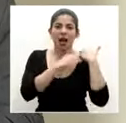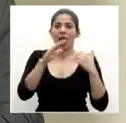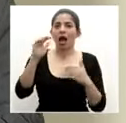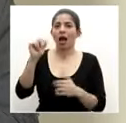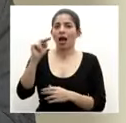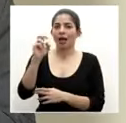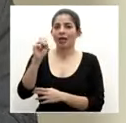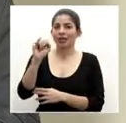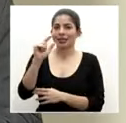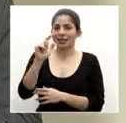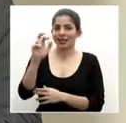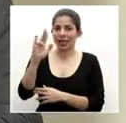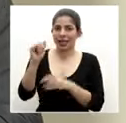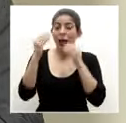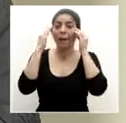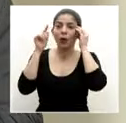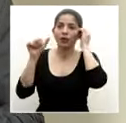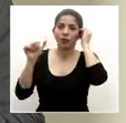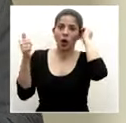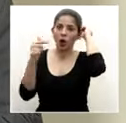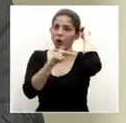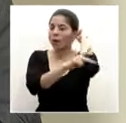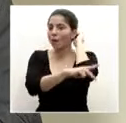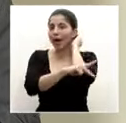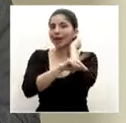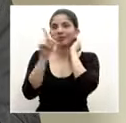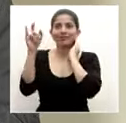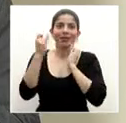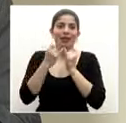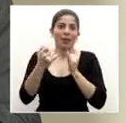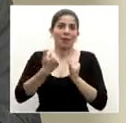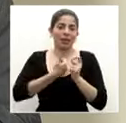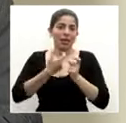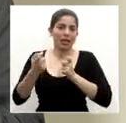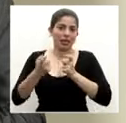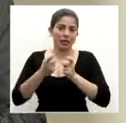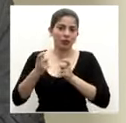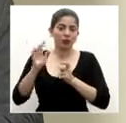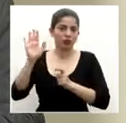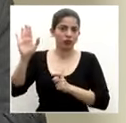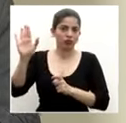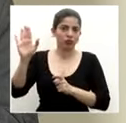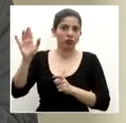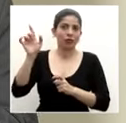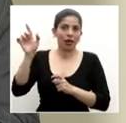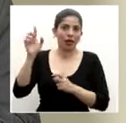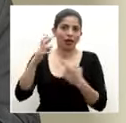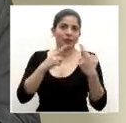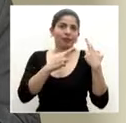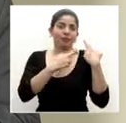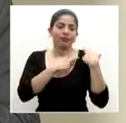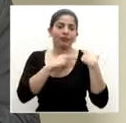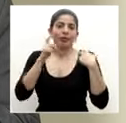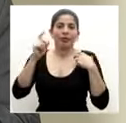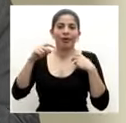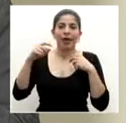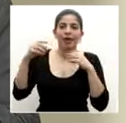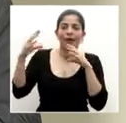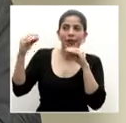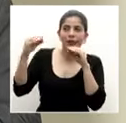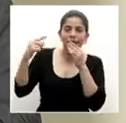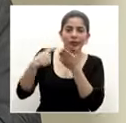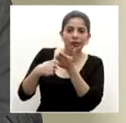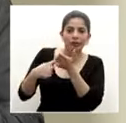recordemos que estamos hablando de otro país soberano, con el cual pues lo que corresponde es algún tipo de conversación y